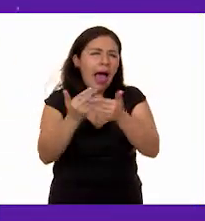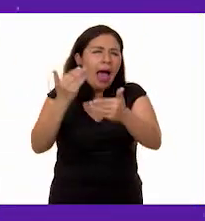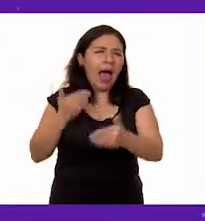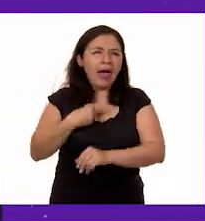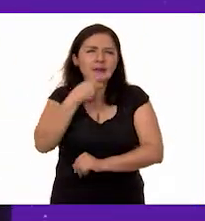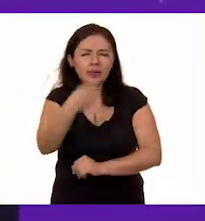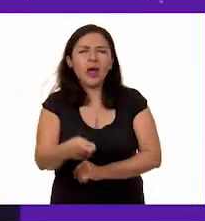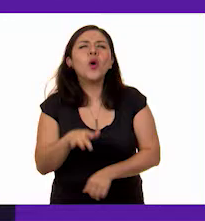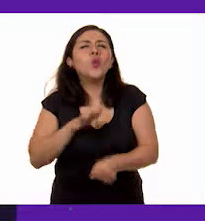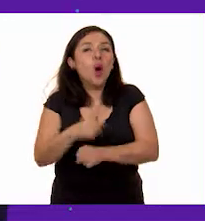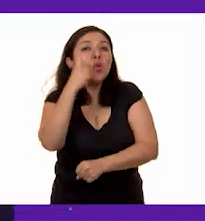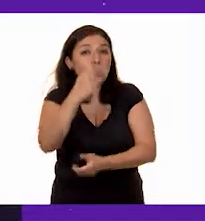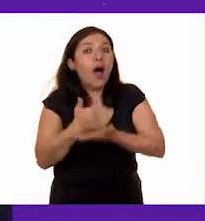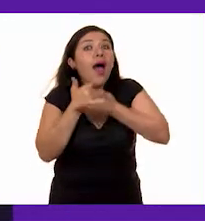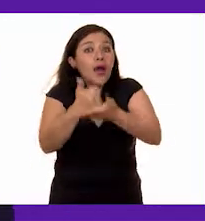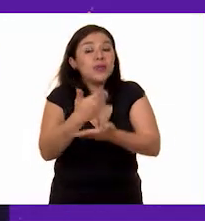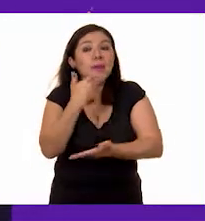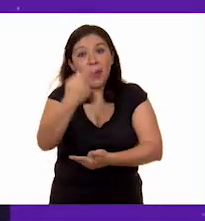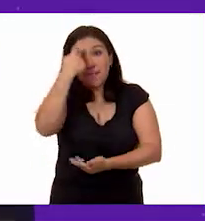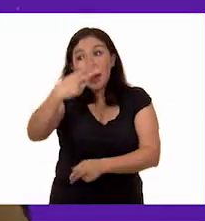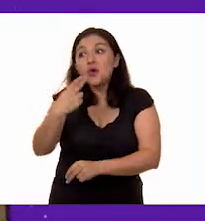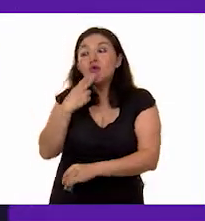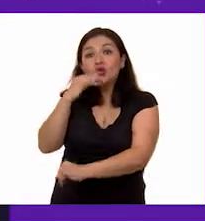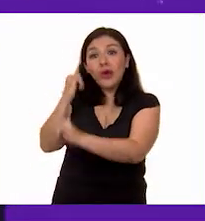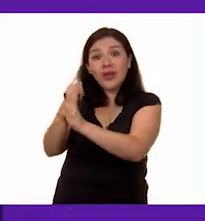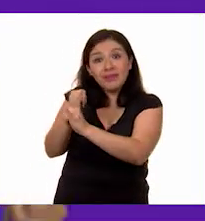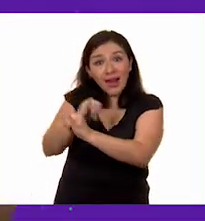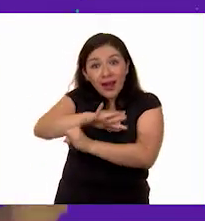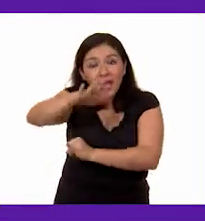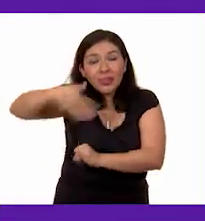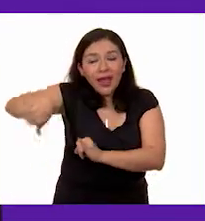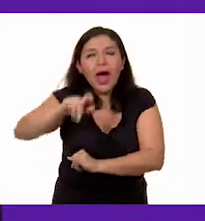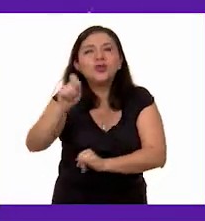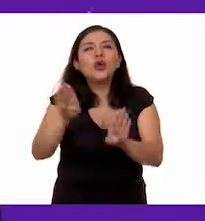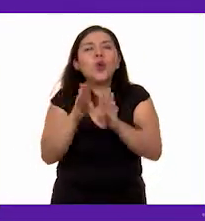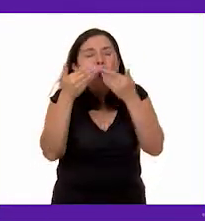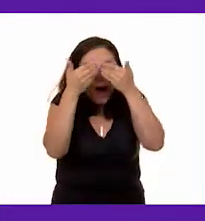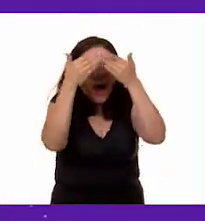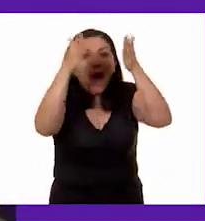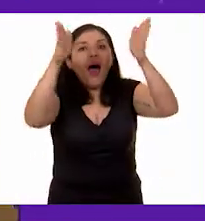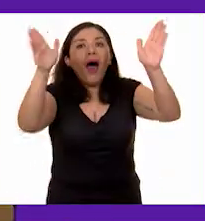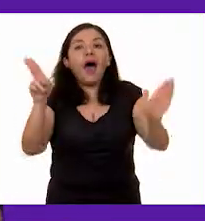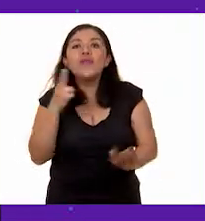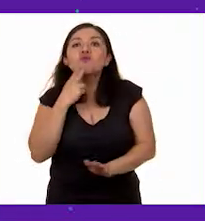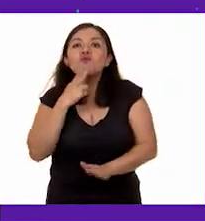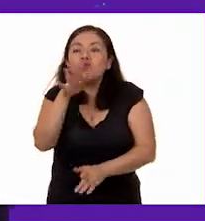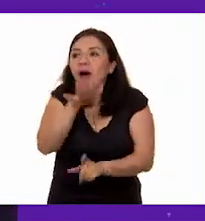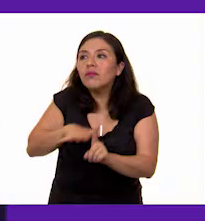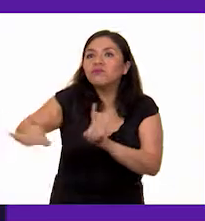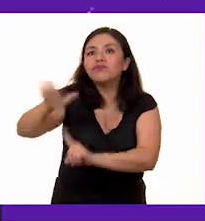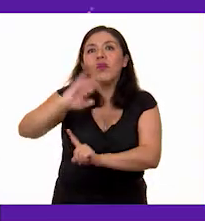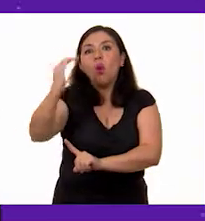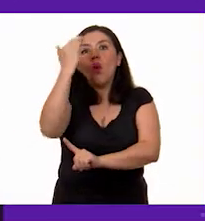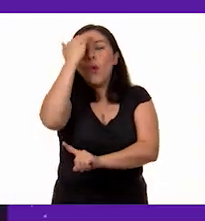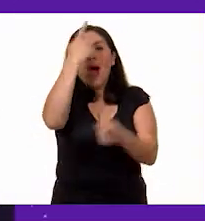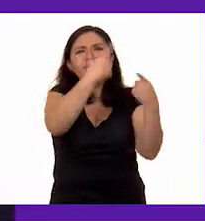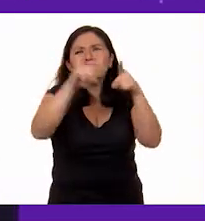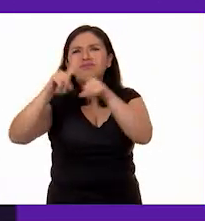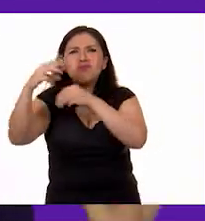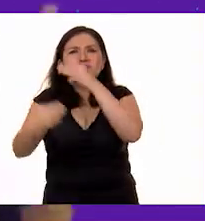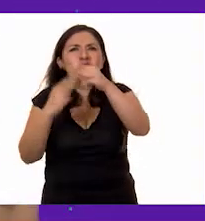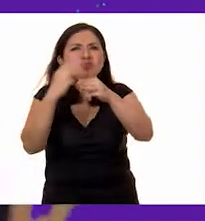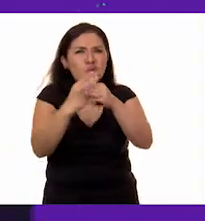platicado, una de las ventajas de nuestro yo digital es que nos abre las puertas al ciberespacio, donde podremos conocer mundos